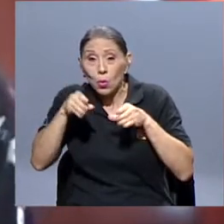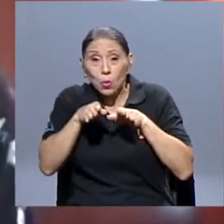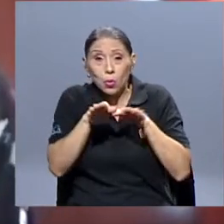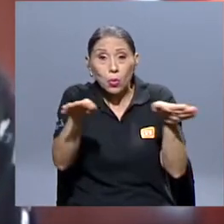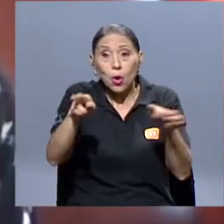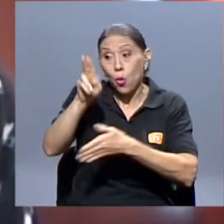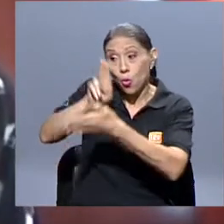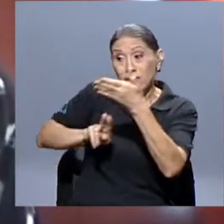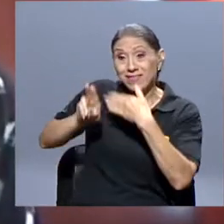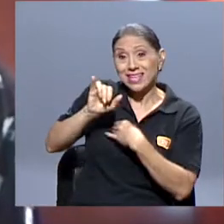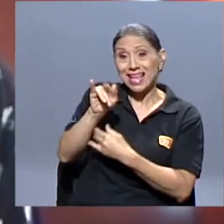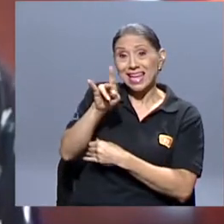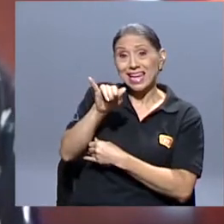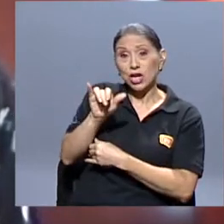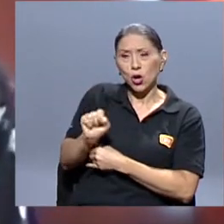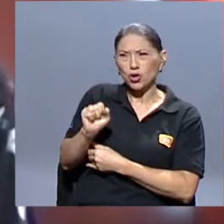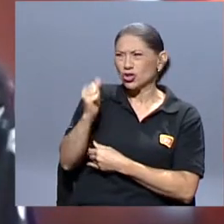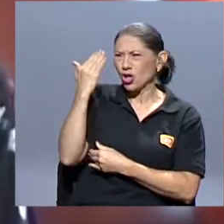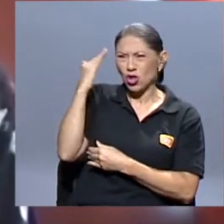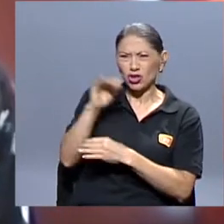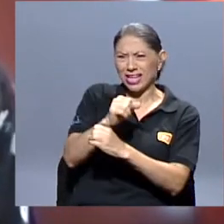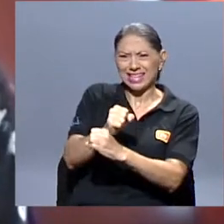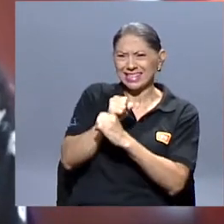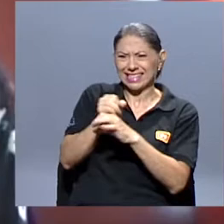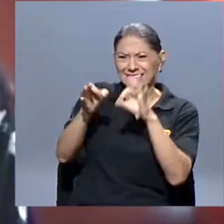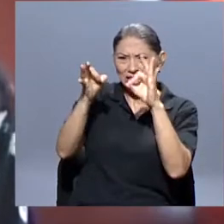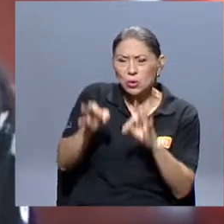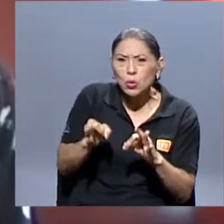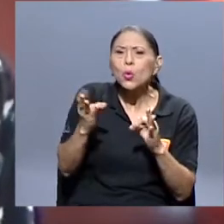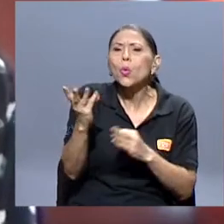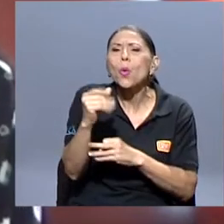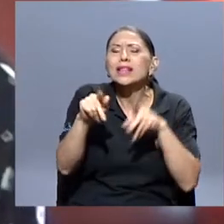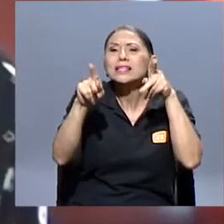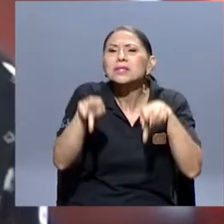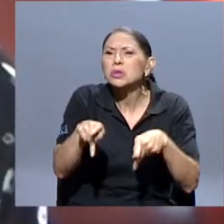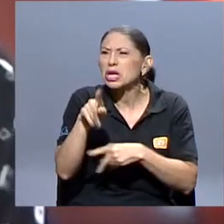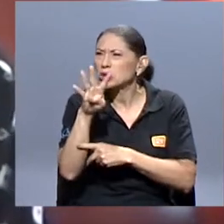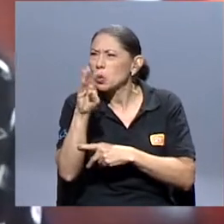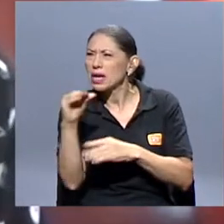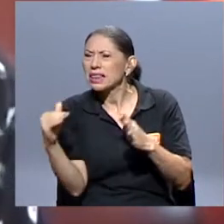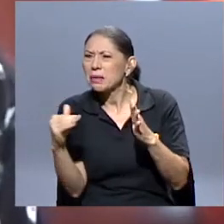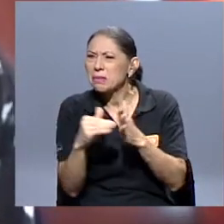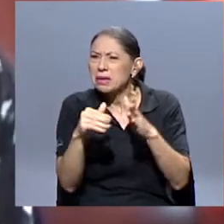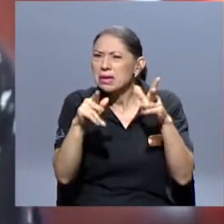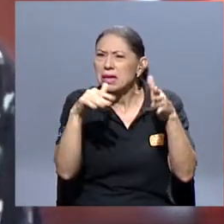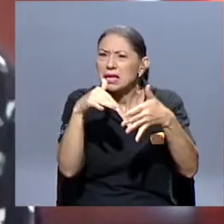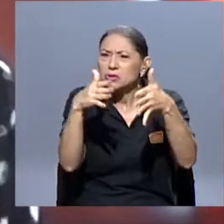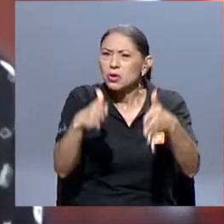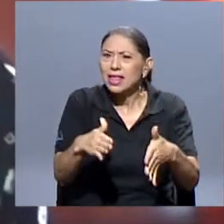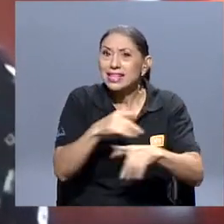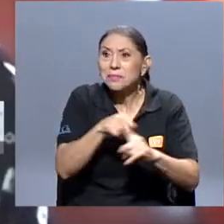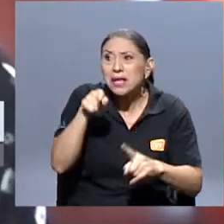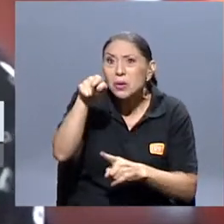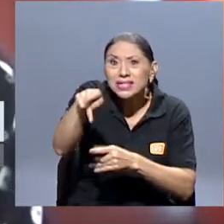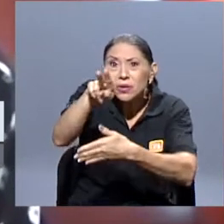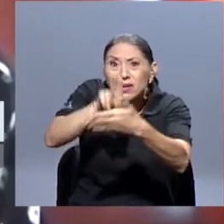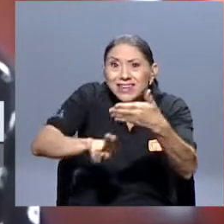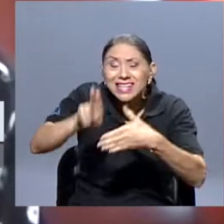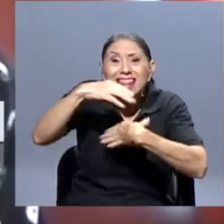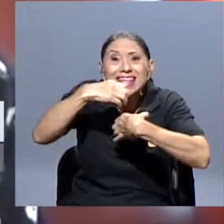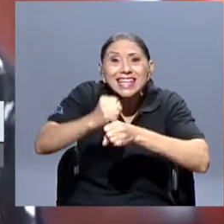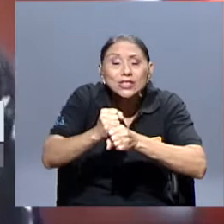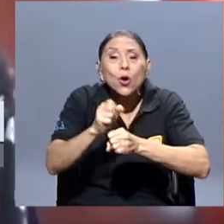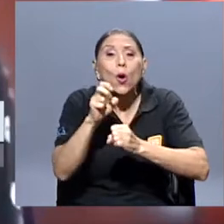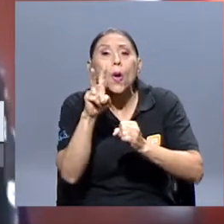estoy 100% seguro, llegó un momento a hacer 20,000 pruebas diarias. Es mucho más de lo que hacemos aquí en el